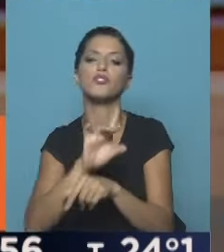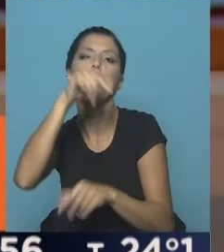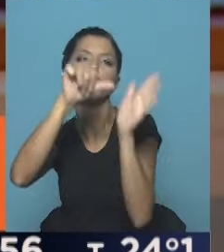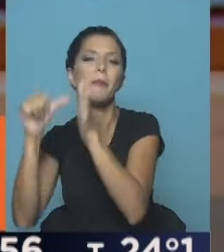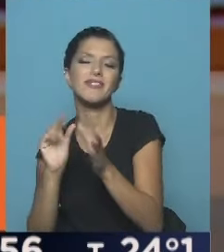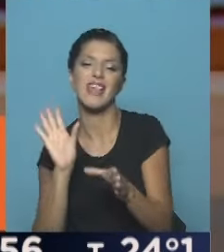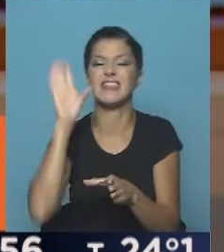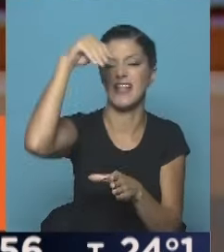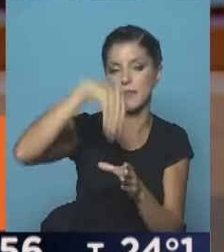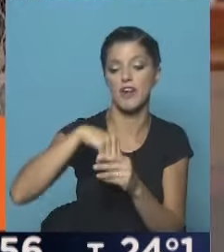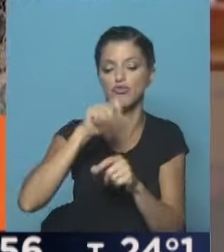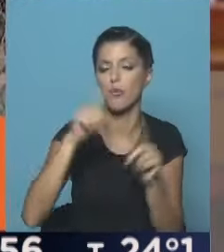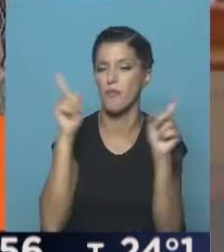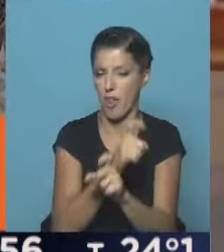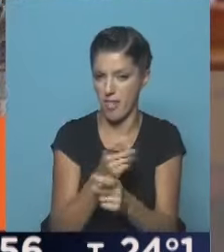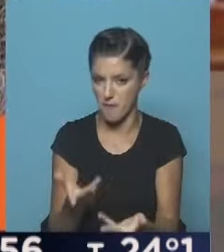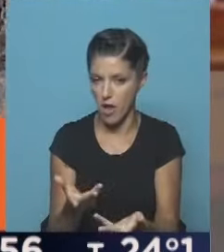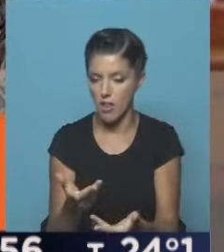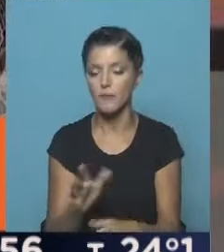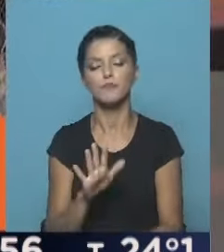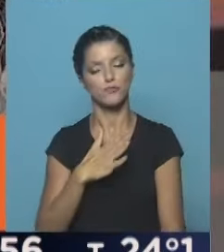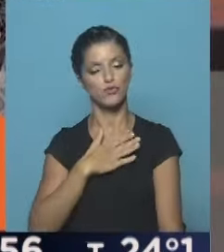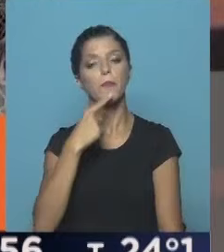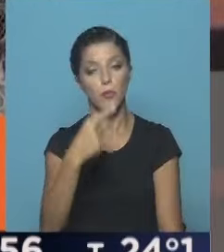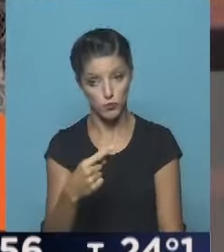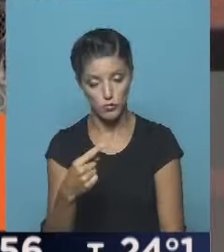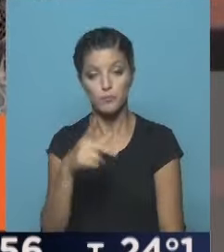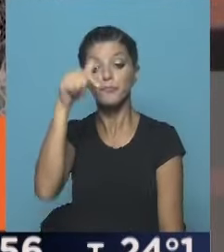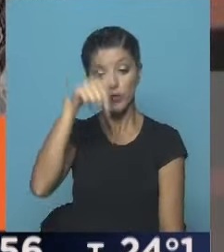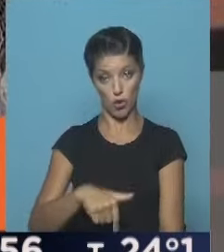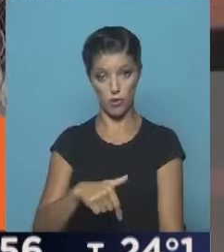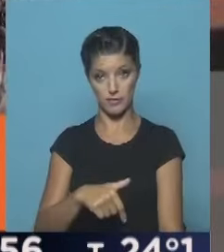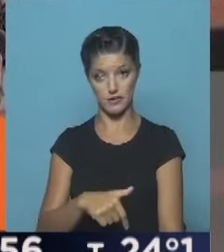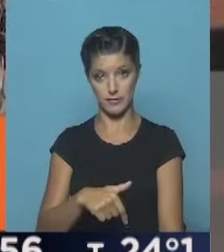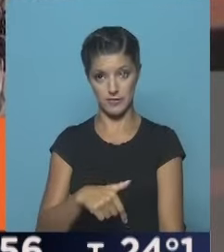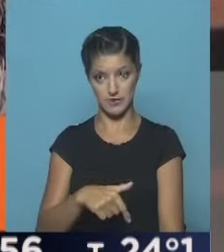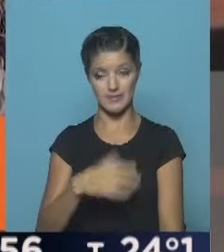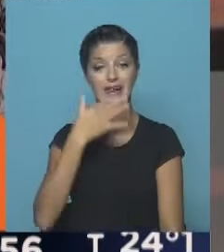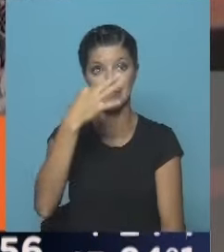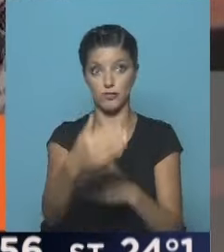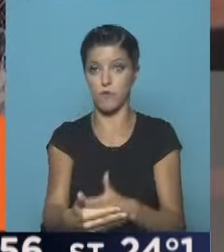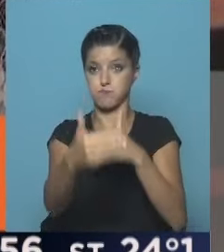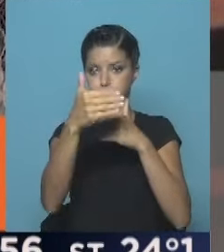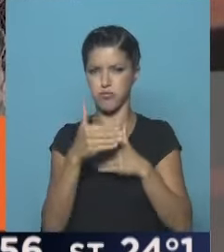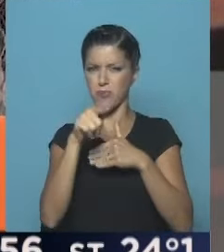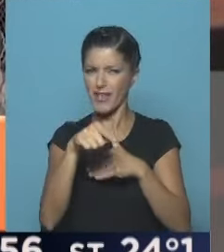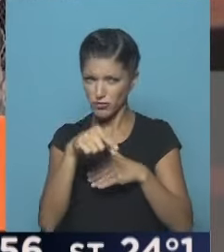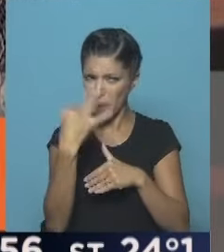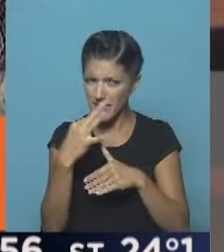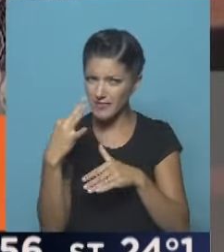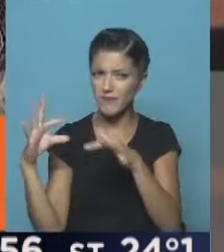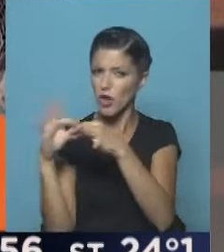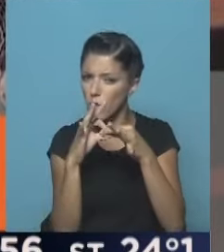los conflictos internos. La pregunta es, ¿este marcha atrás tuvo que ver con esa presión internacional o